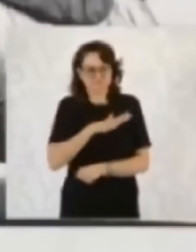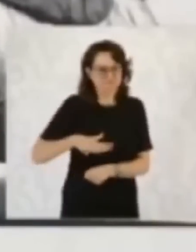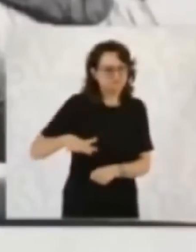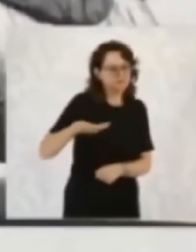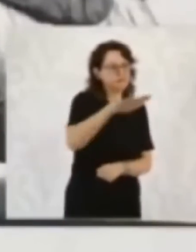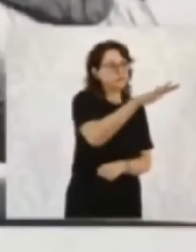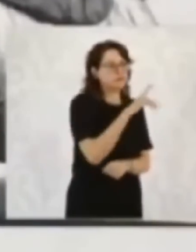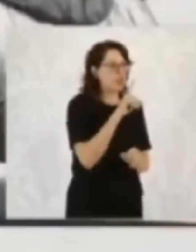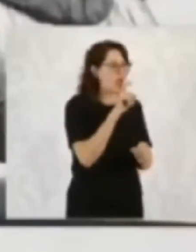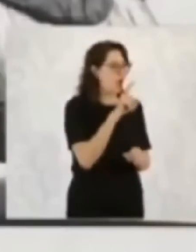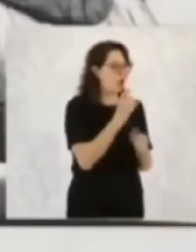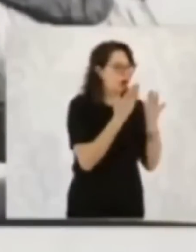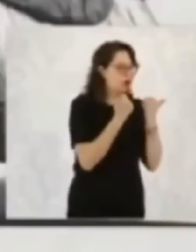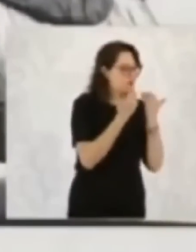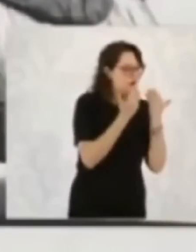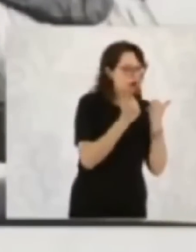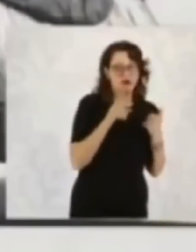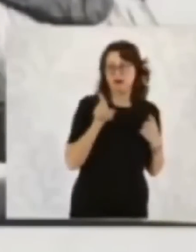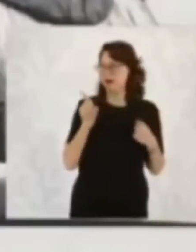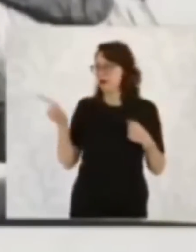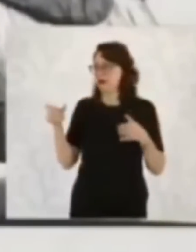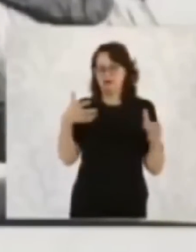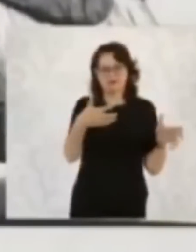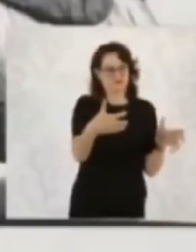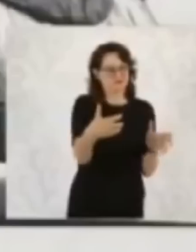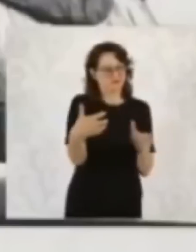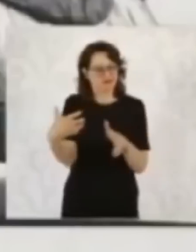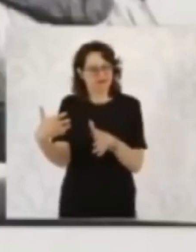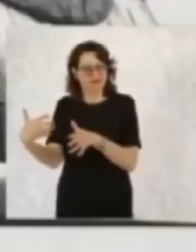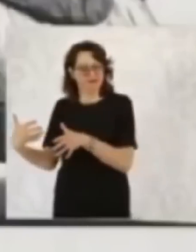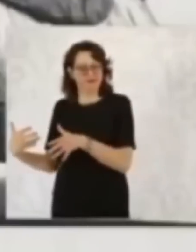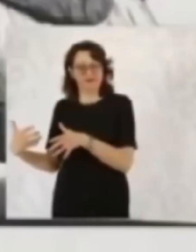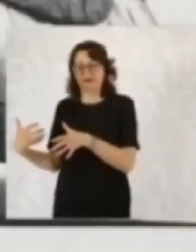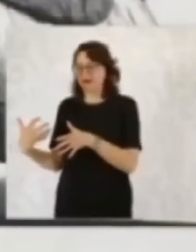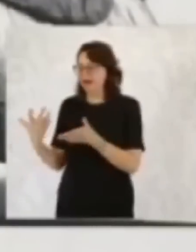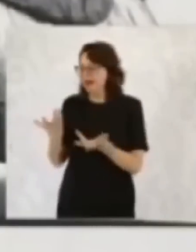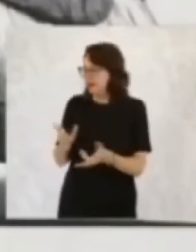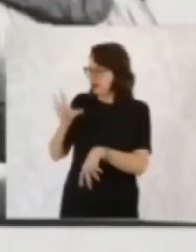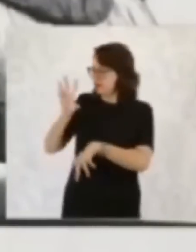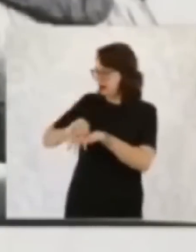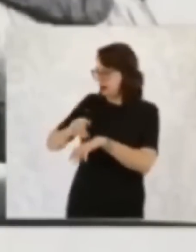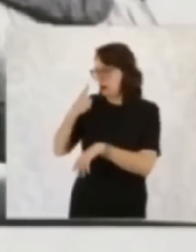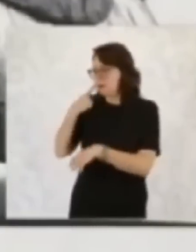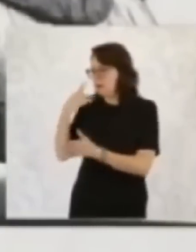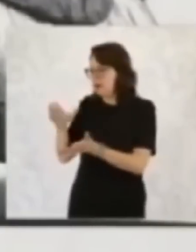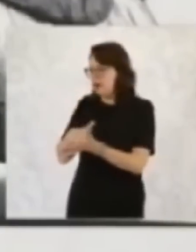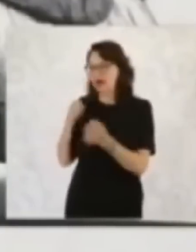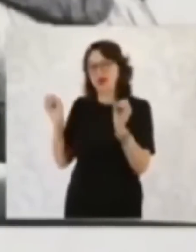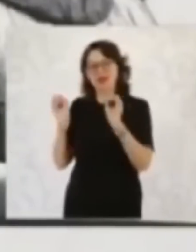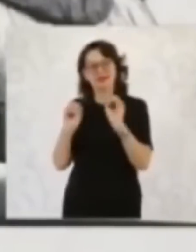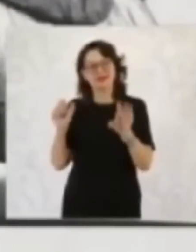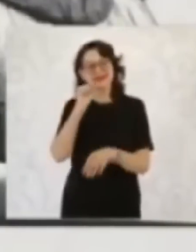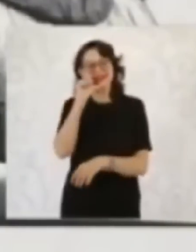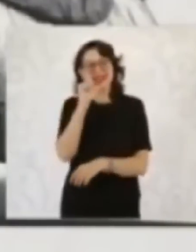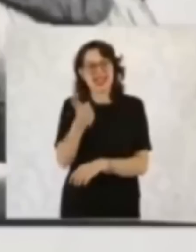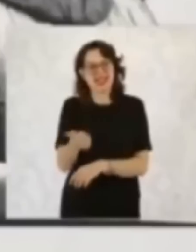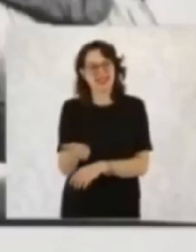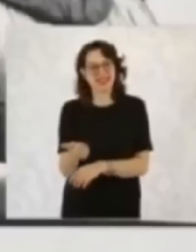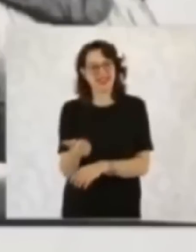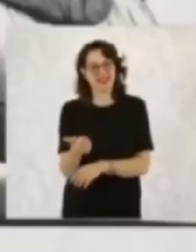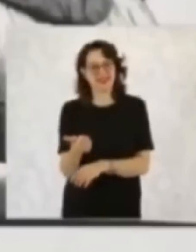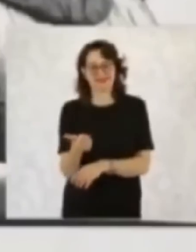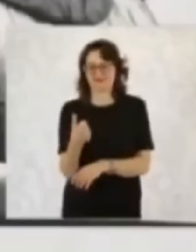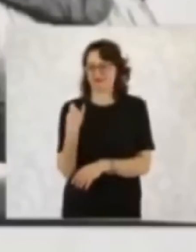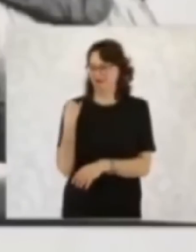pues hay una apropiación privada del agua sin permiso y además pues en